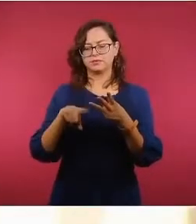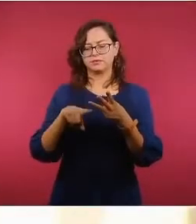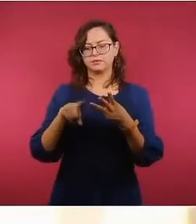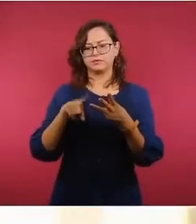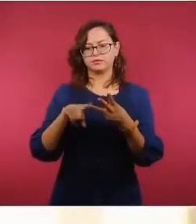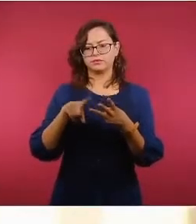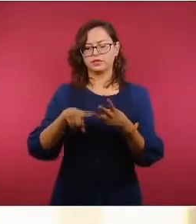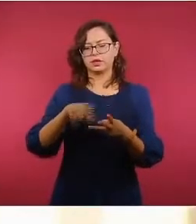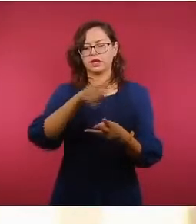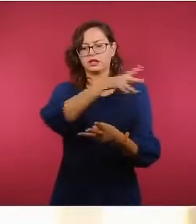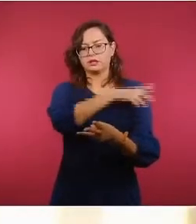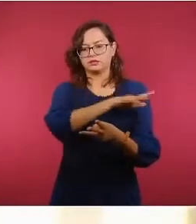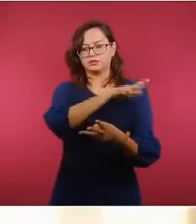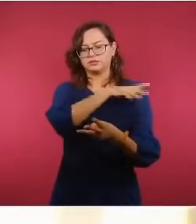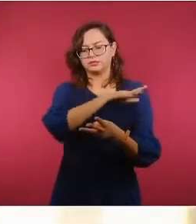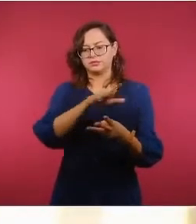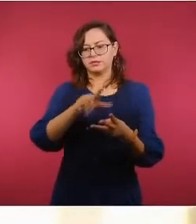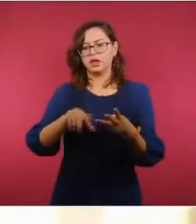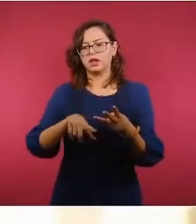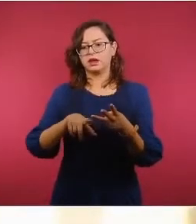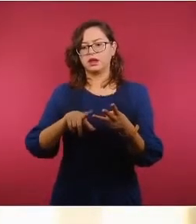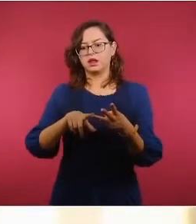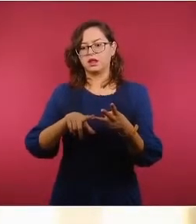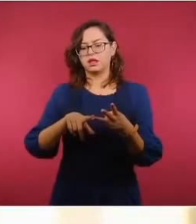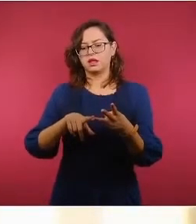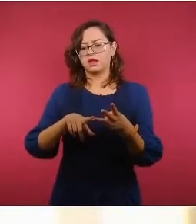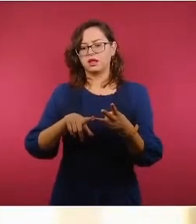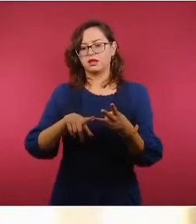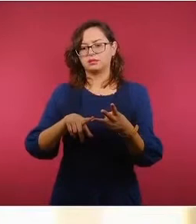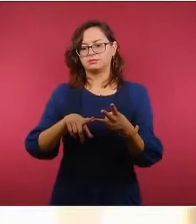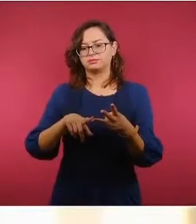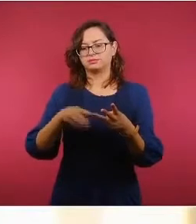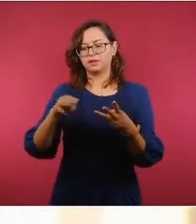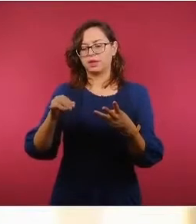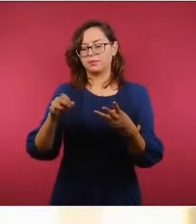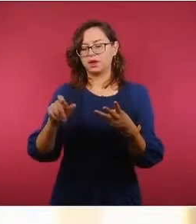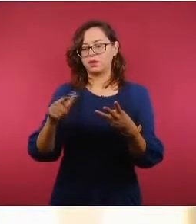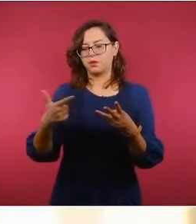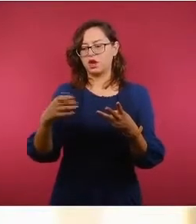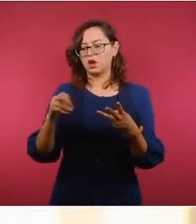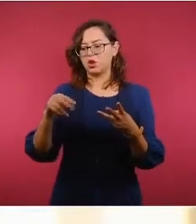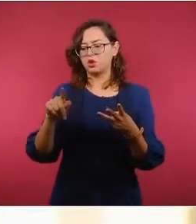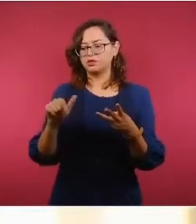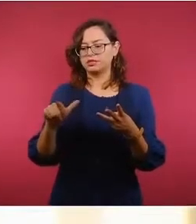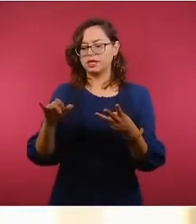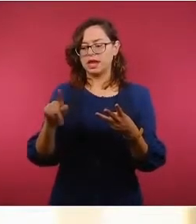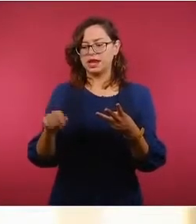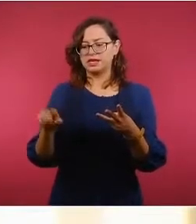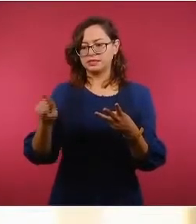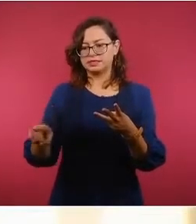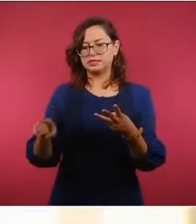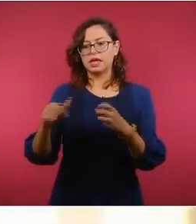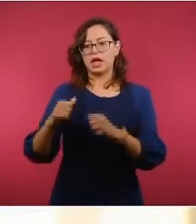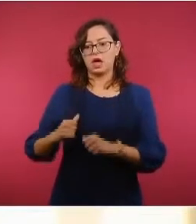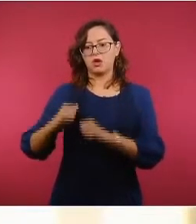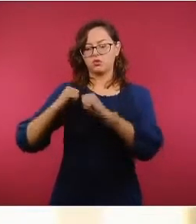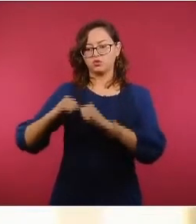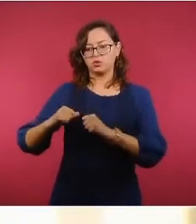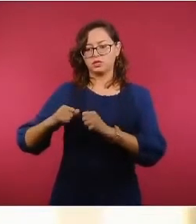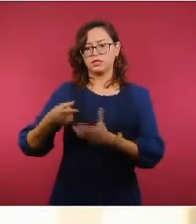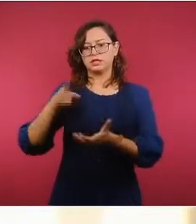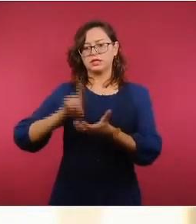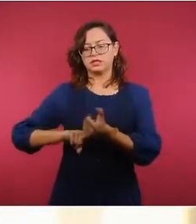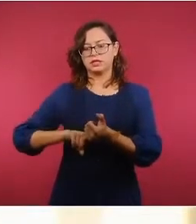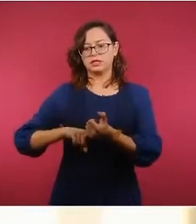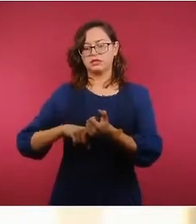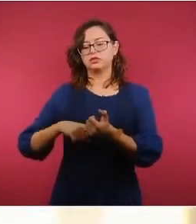el general Manuel de Jesús Hernández González, comandante de la